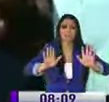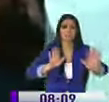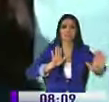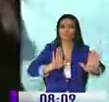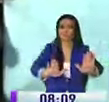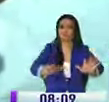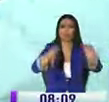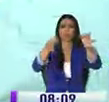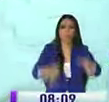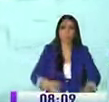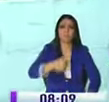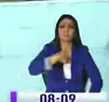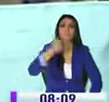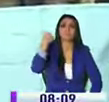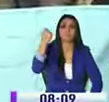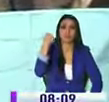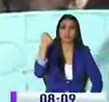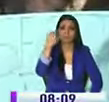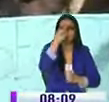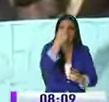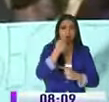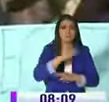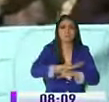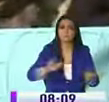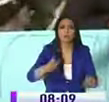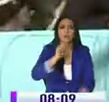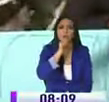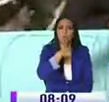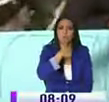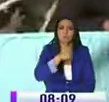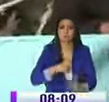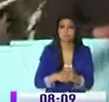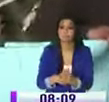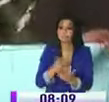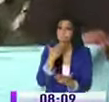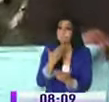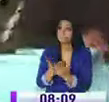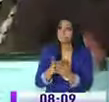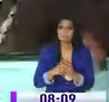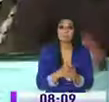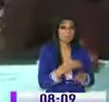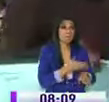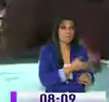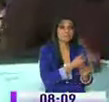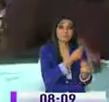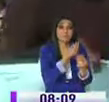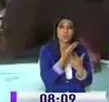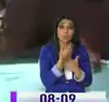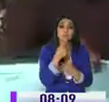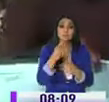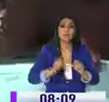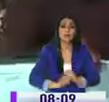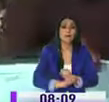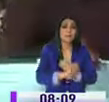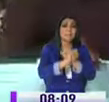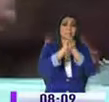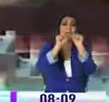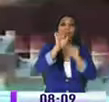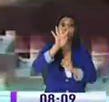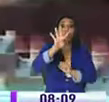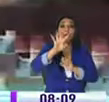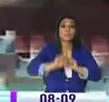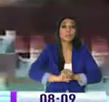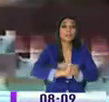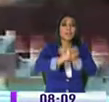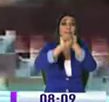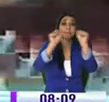cumplir nuestros gustos derechos porque ya no podemos aguantar más sin vecinos nos comentaban aquí que yo soy muy madrugadores de las cuatro y media de la